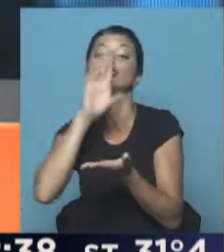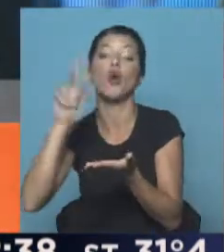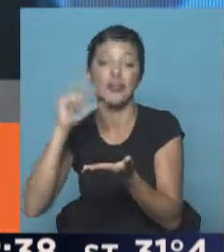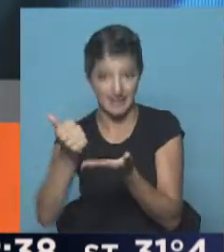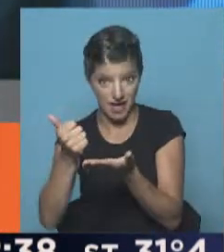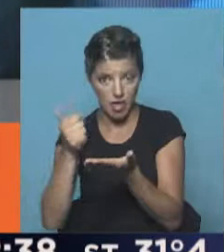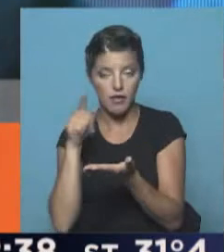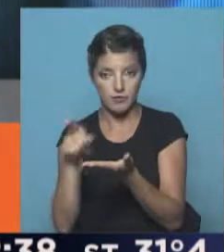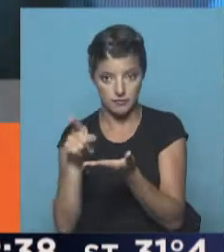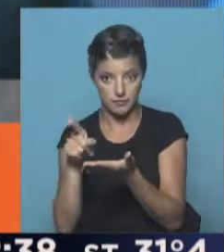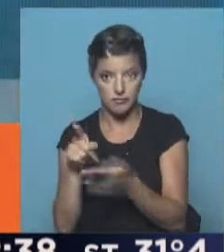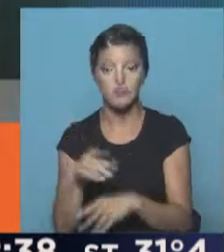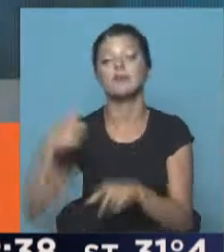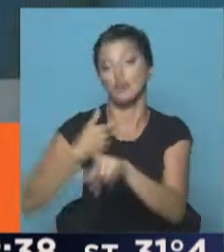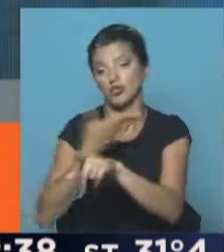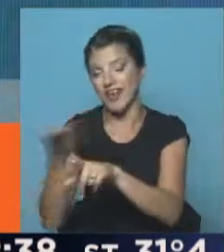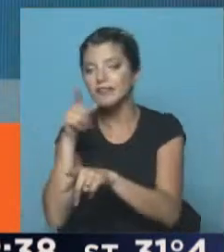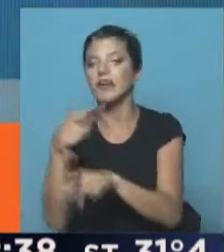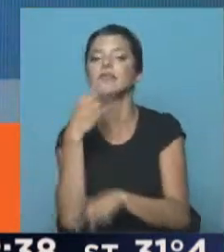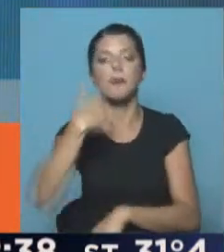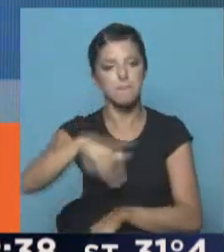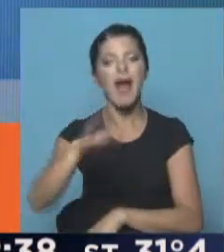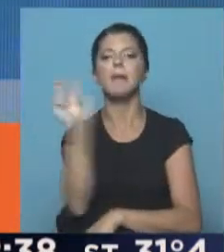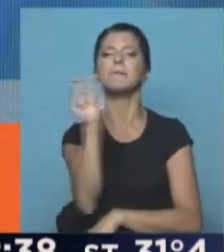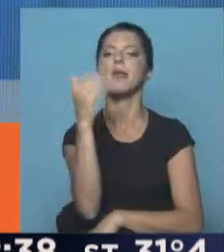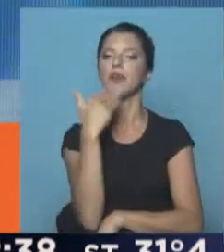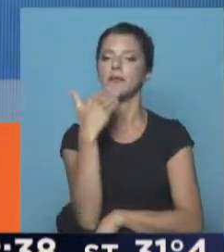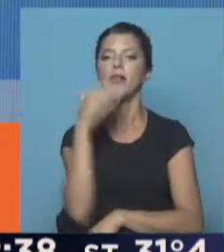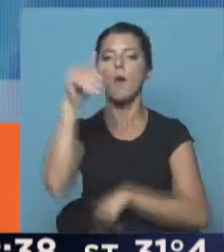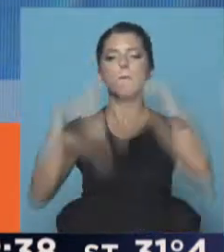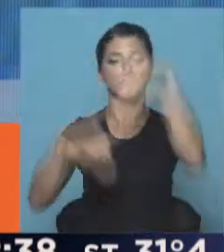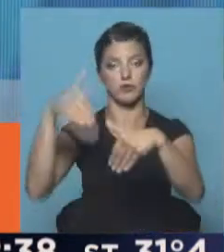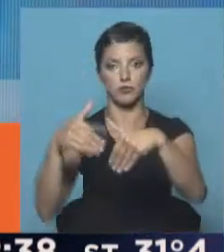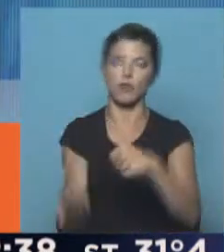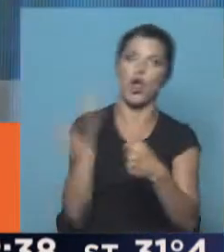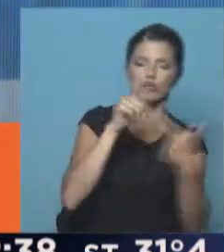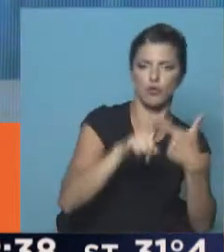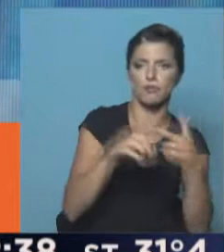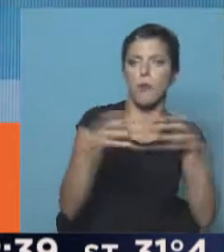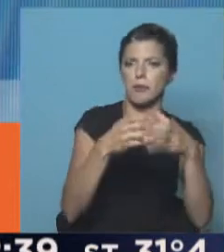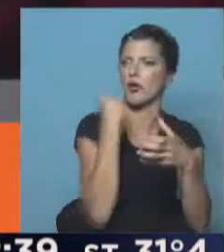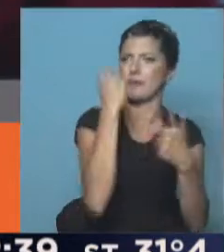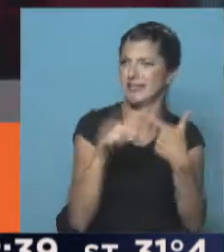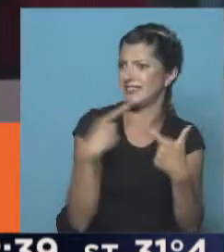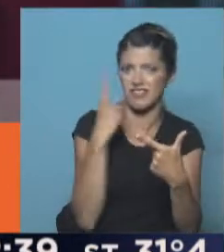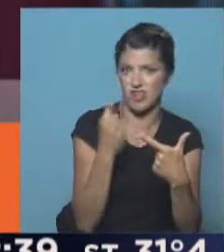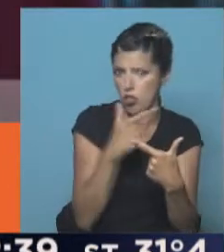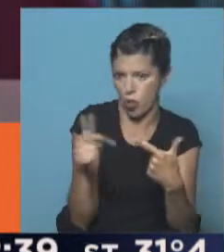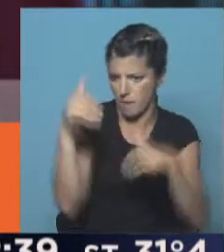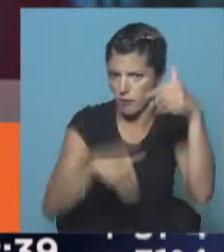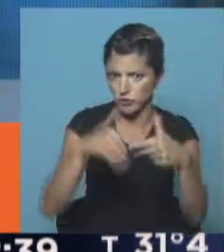el gobierno partido socialista que dice que vamos a hacer las elecciones en abril el partido comunista que dice no tenemos fecha y desde el gobierno que están diciendo